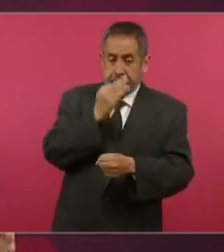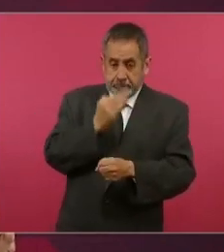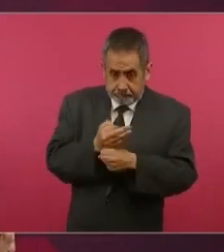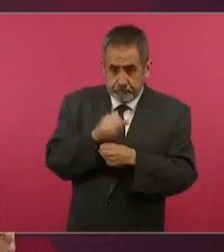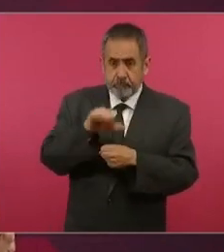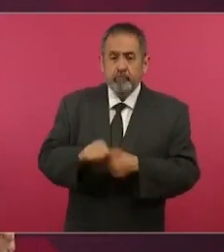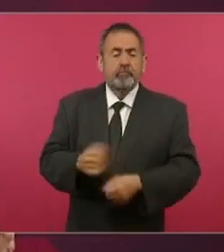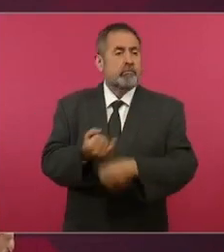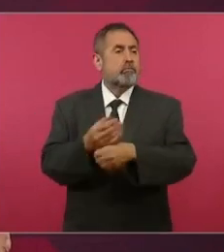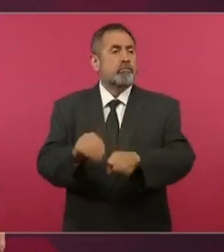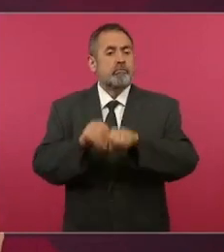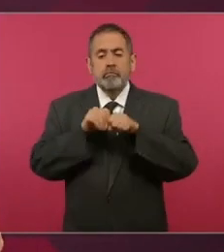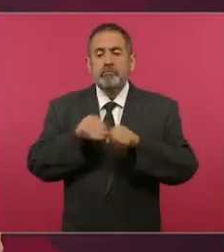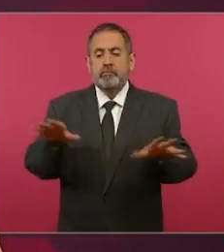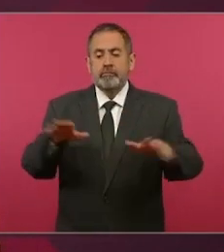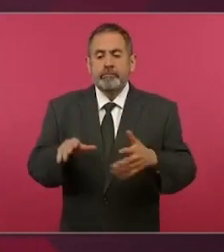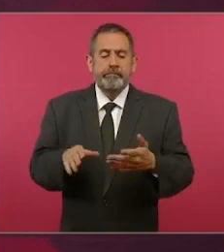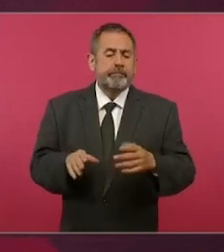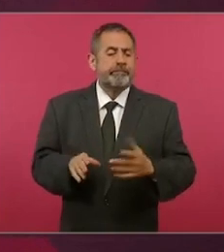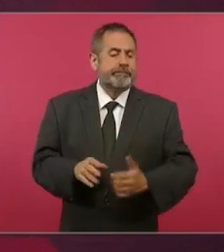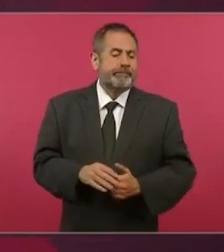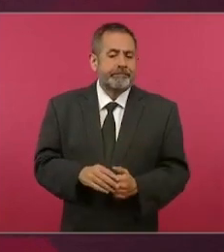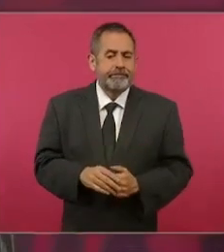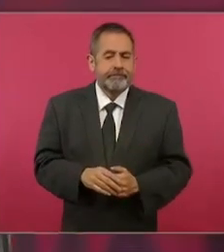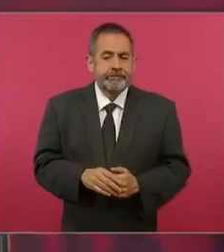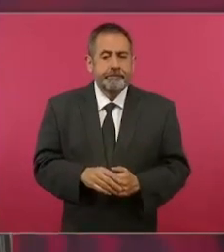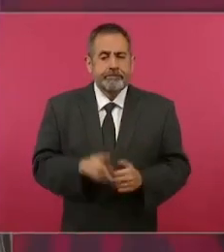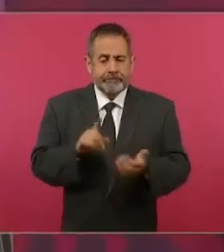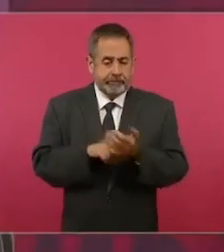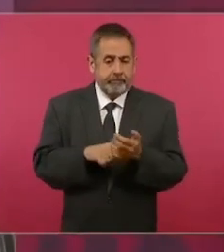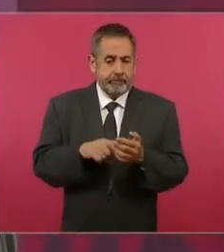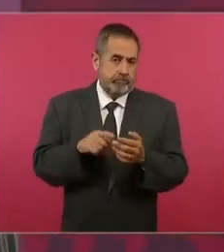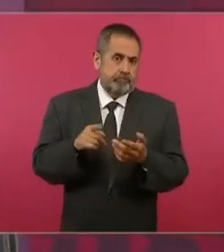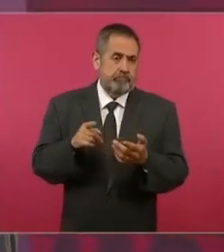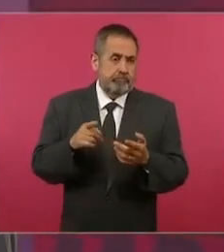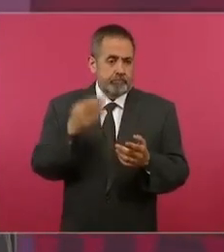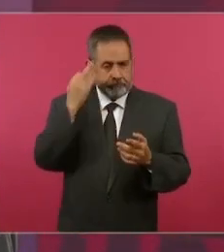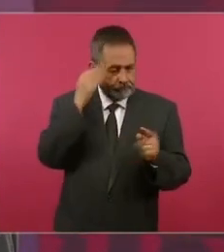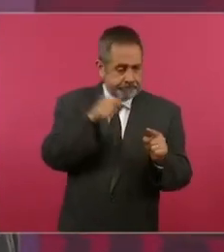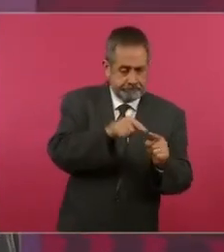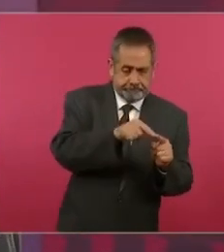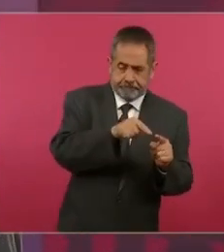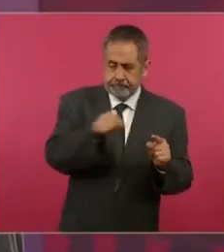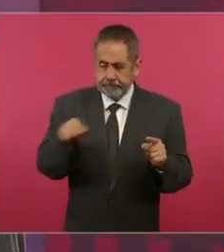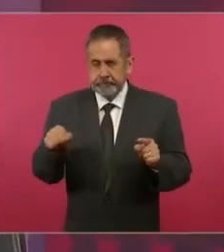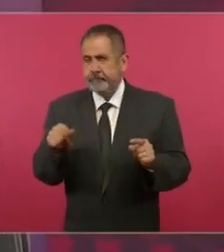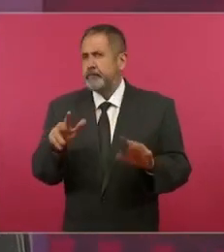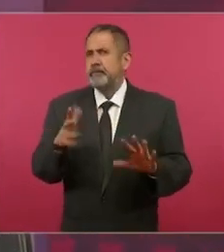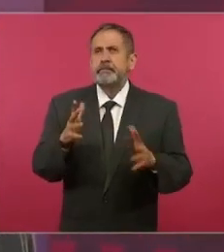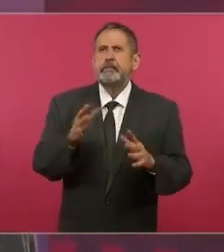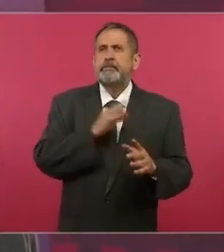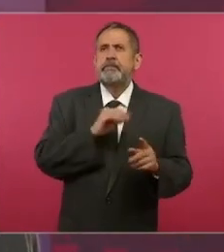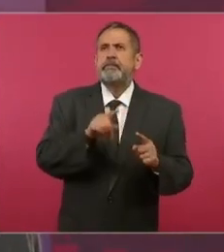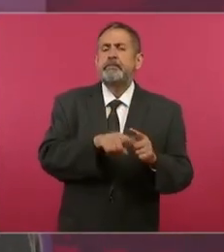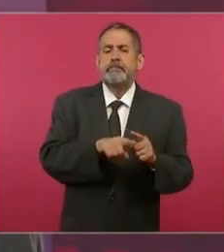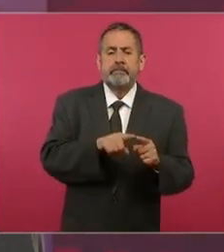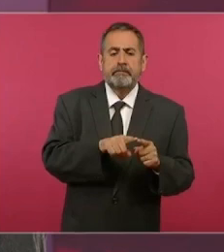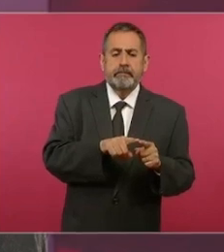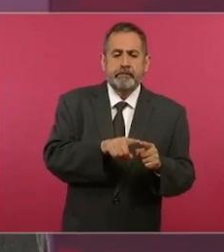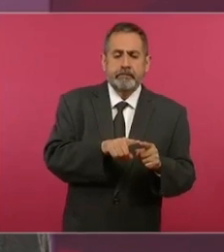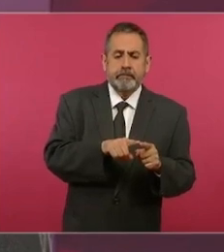pues comprende un periodo importante. Estamos hablando